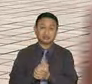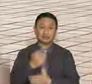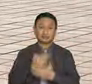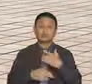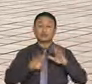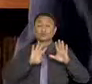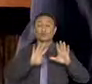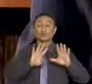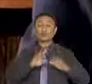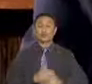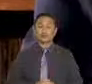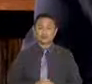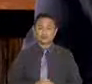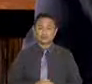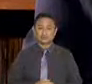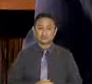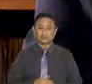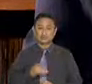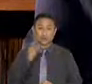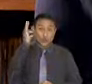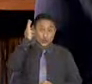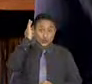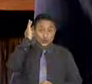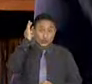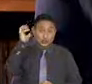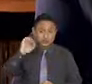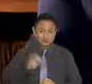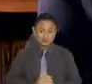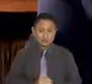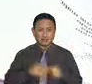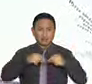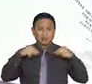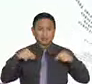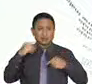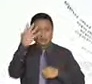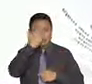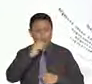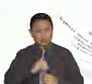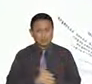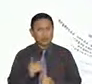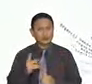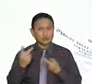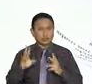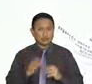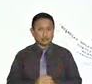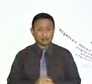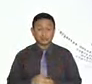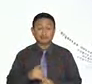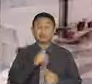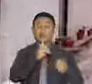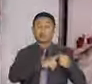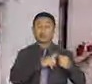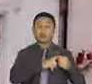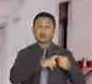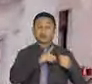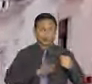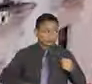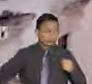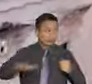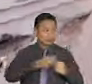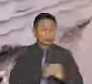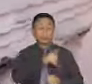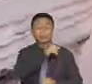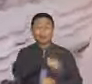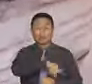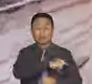nueve hijos no solo las mujeres le han inspirado las más útiles y nobles composiciones la capital ciudad que acogió a este